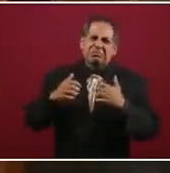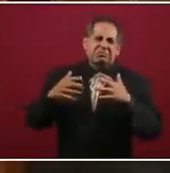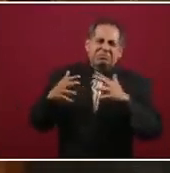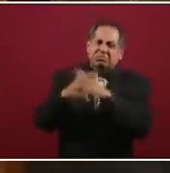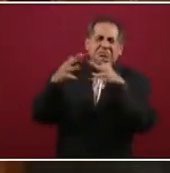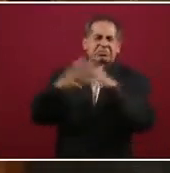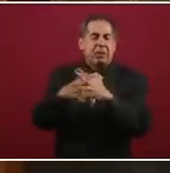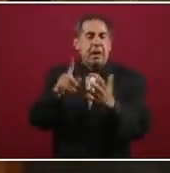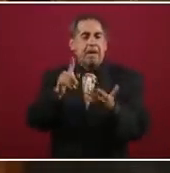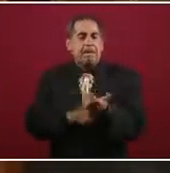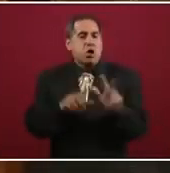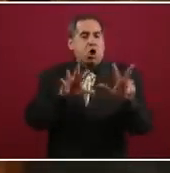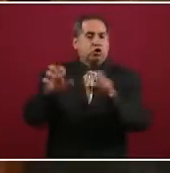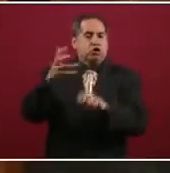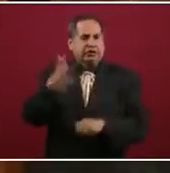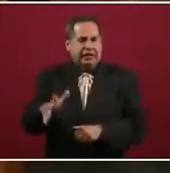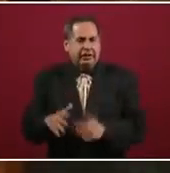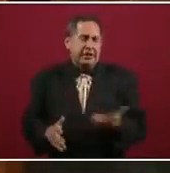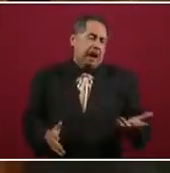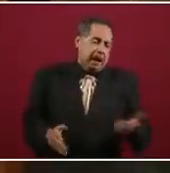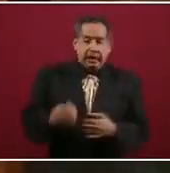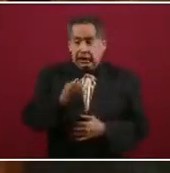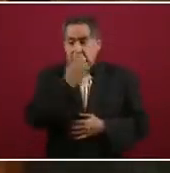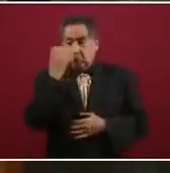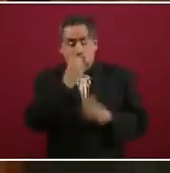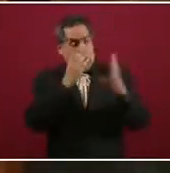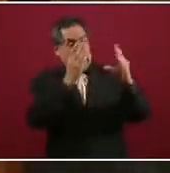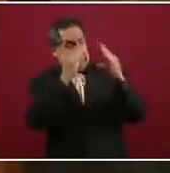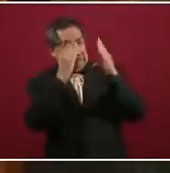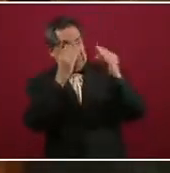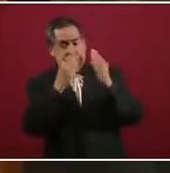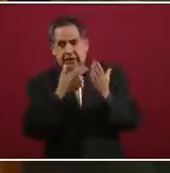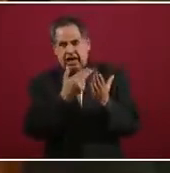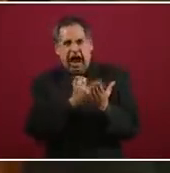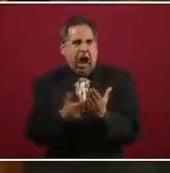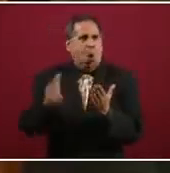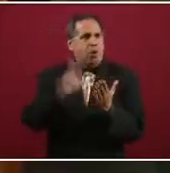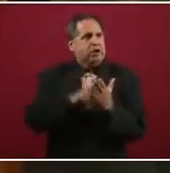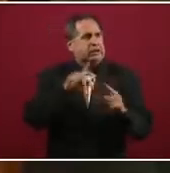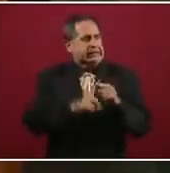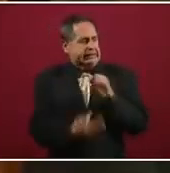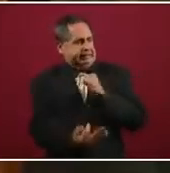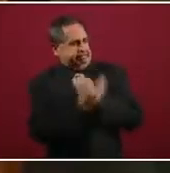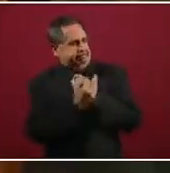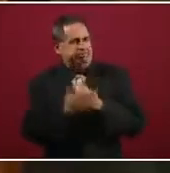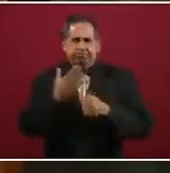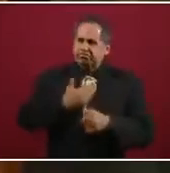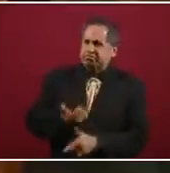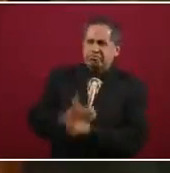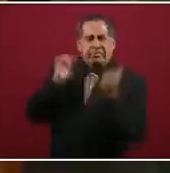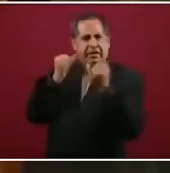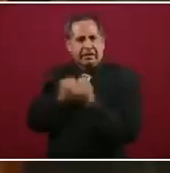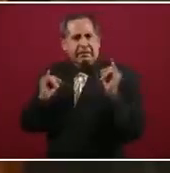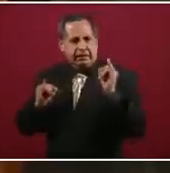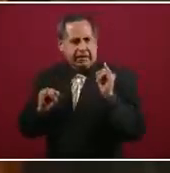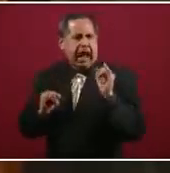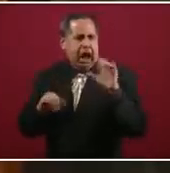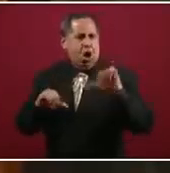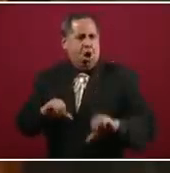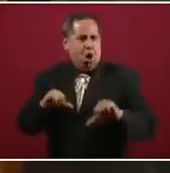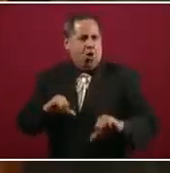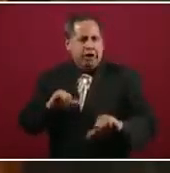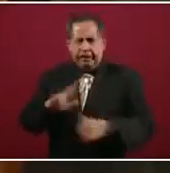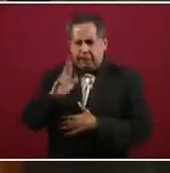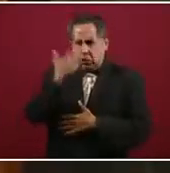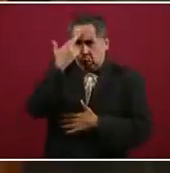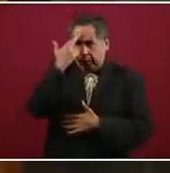1810? En la escuela siempre nos enseñan quiénes fueron los héroes que nos dieron patria y, por supuesto, esta noche vamos a recordarlos. Pero, ¿qué